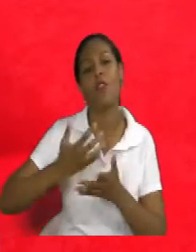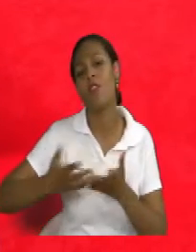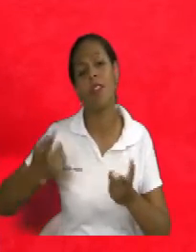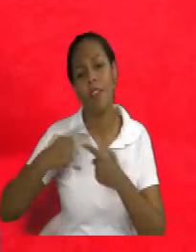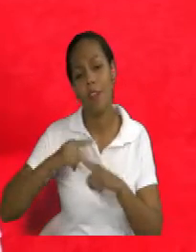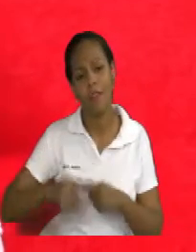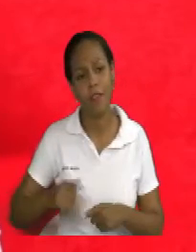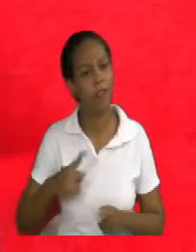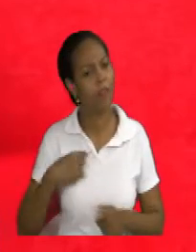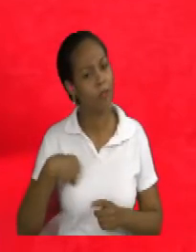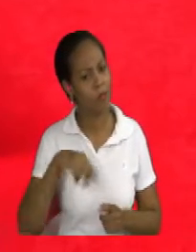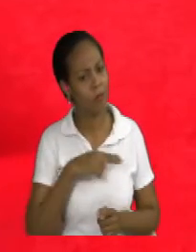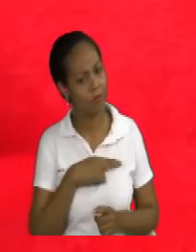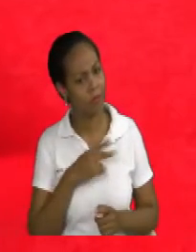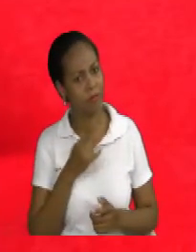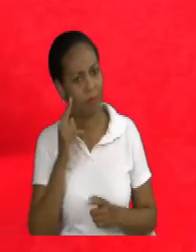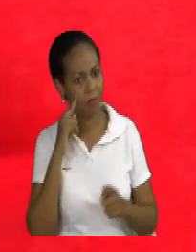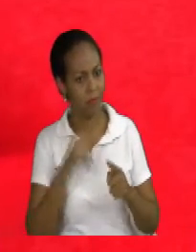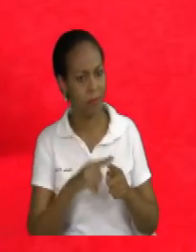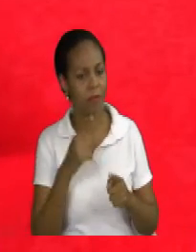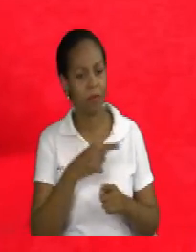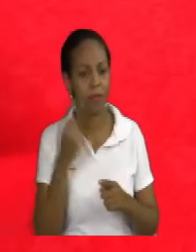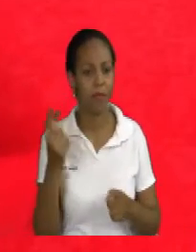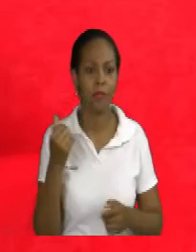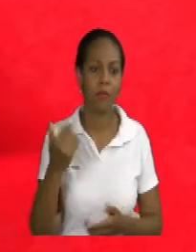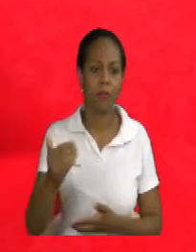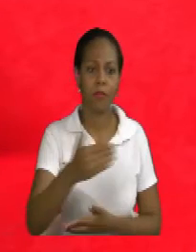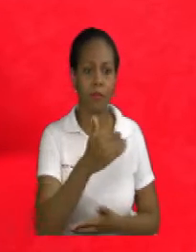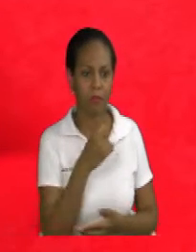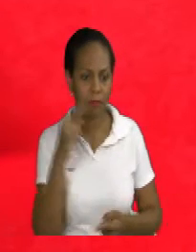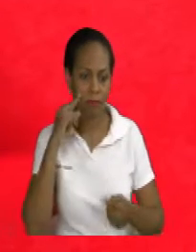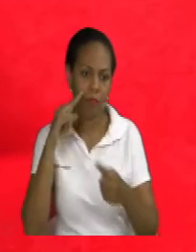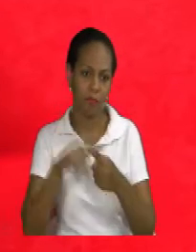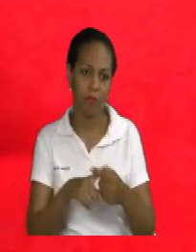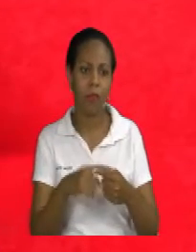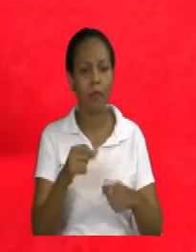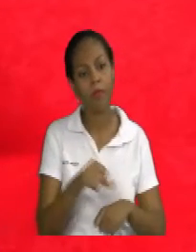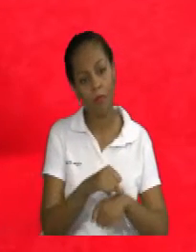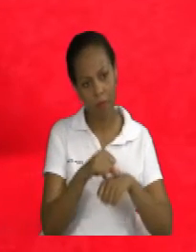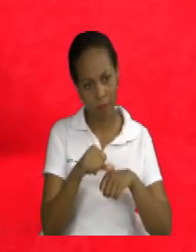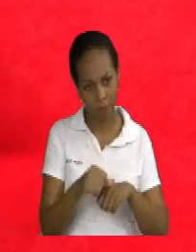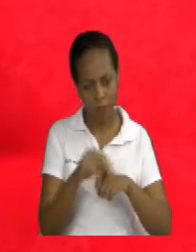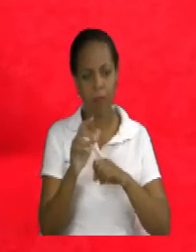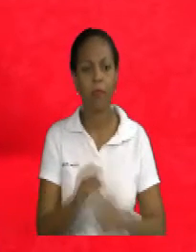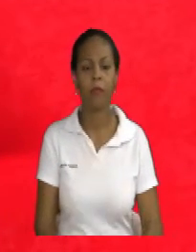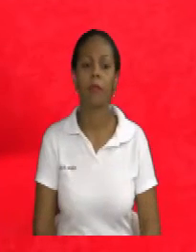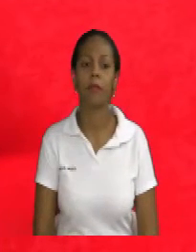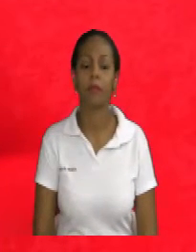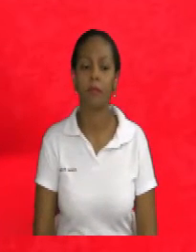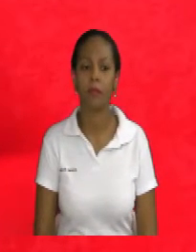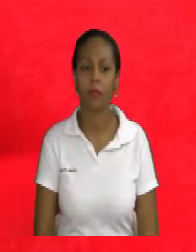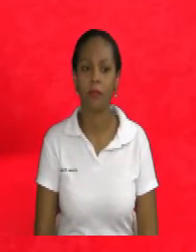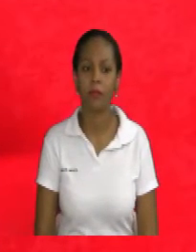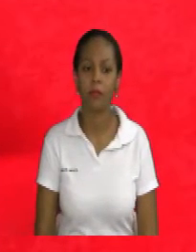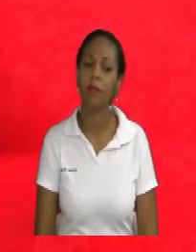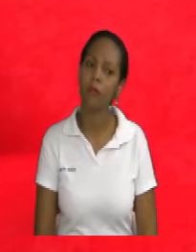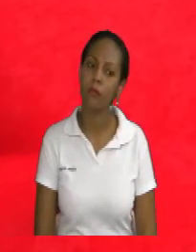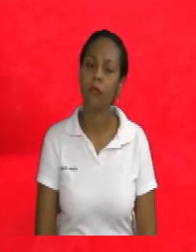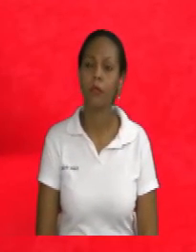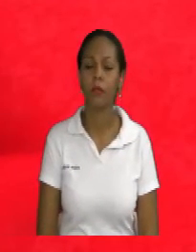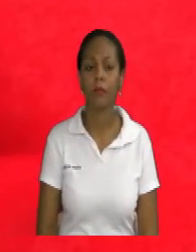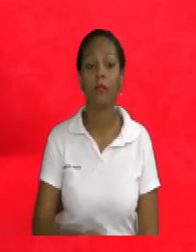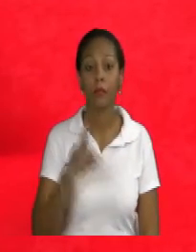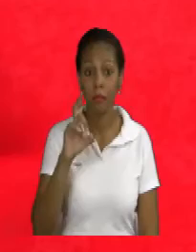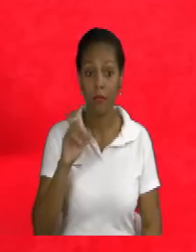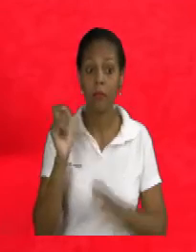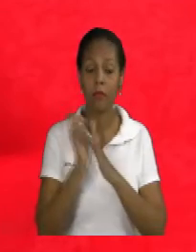los rotarios y de gestión de recursos internacionales para hacer esta campaña de cirugías. Son 6 ya las